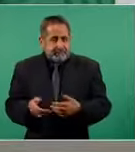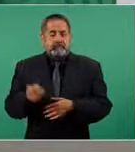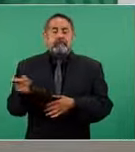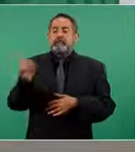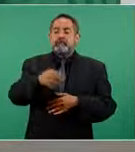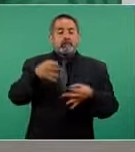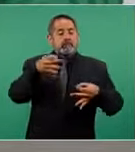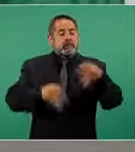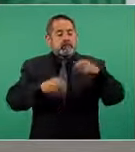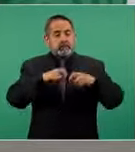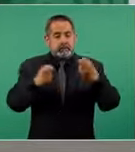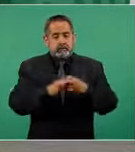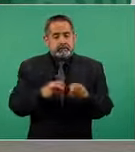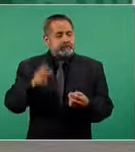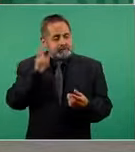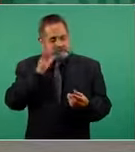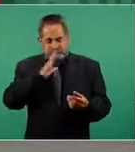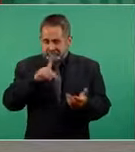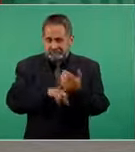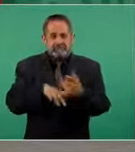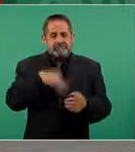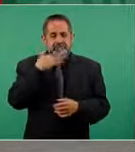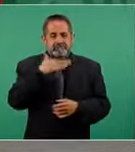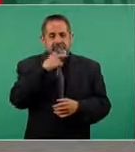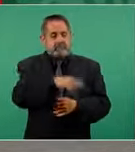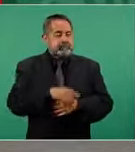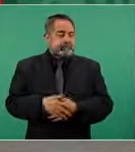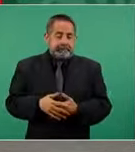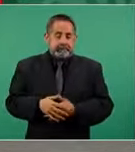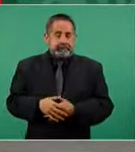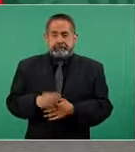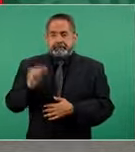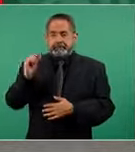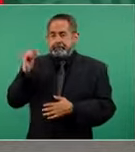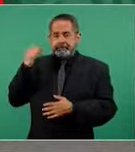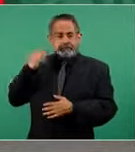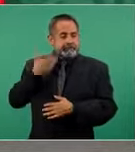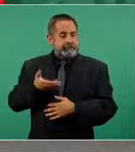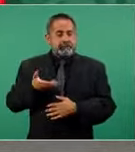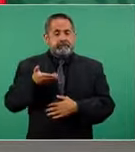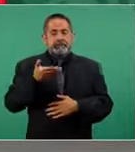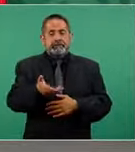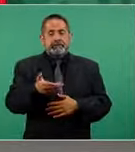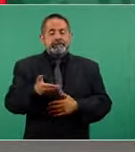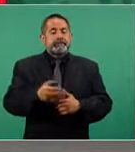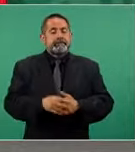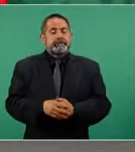Judicial, pruebas. Acaba de solicitar